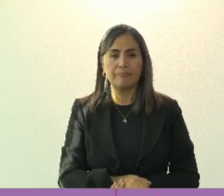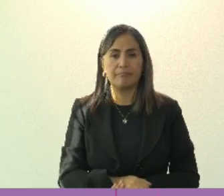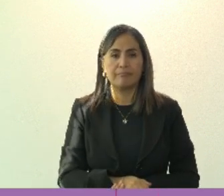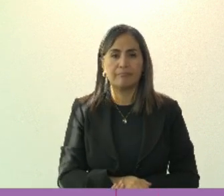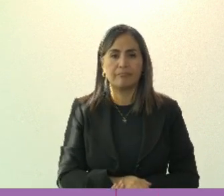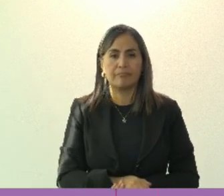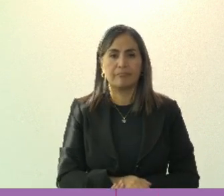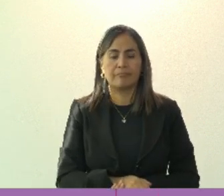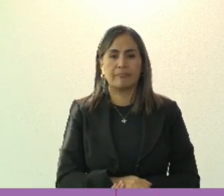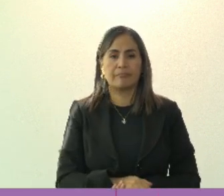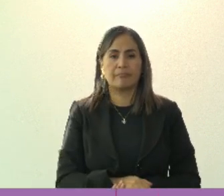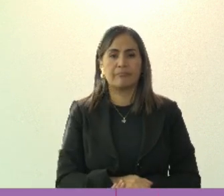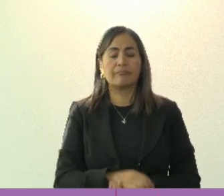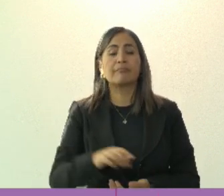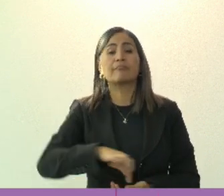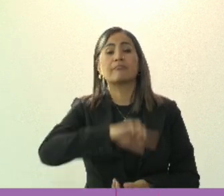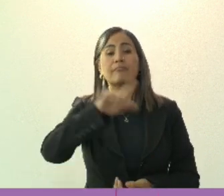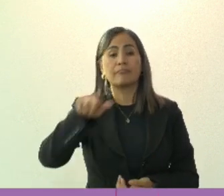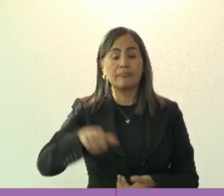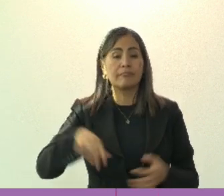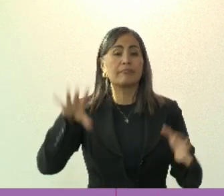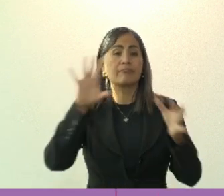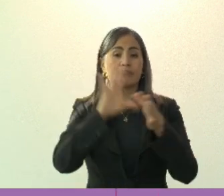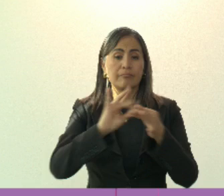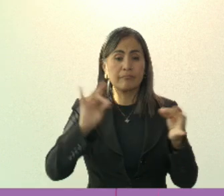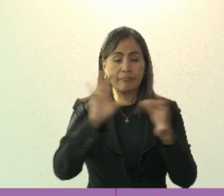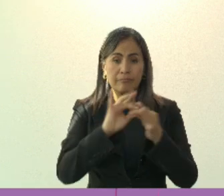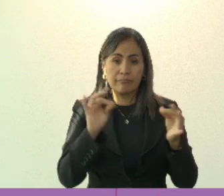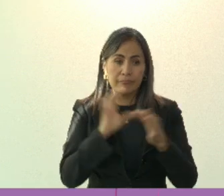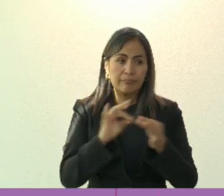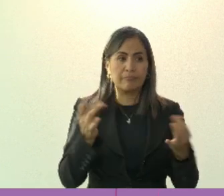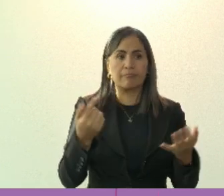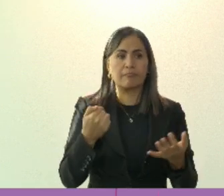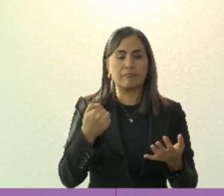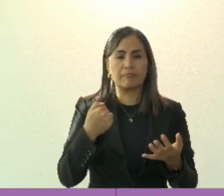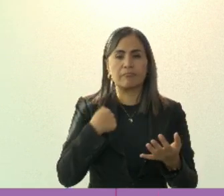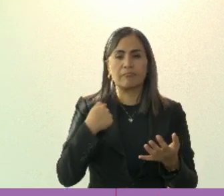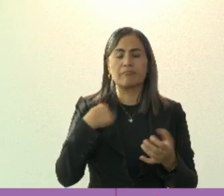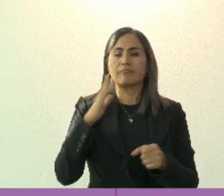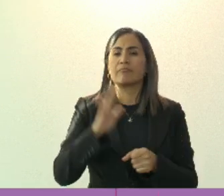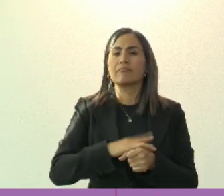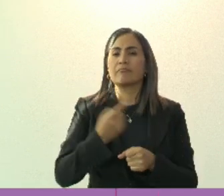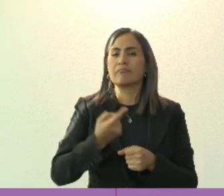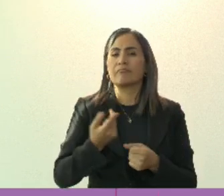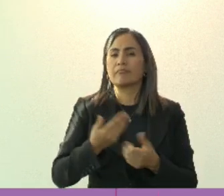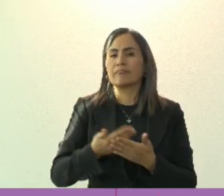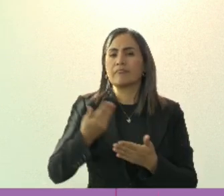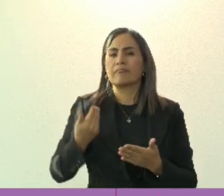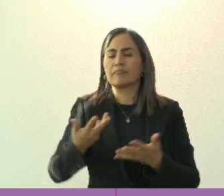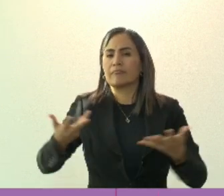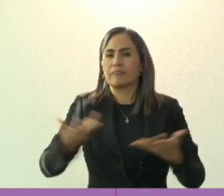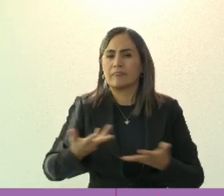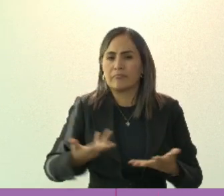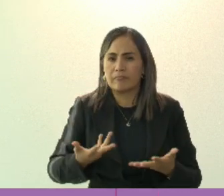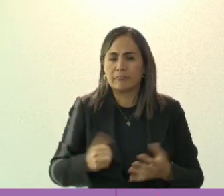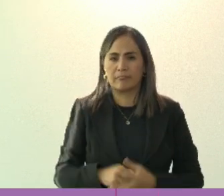demostrar, justificar nuestra acción. En un proceso